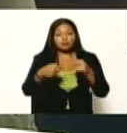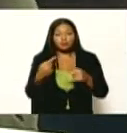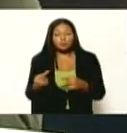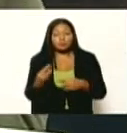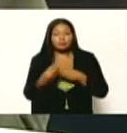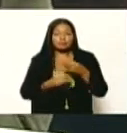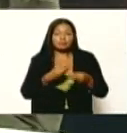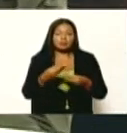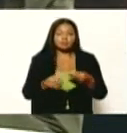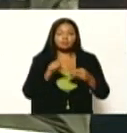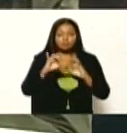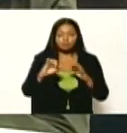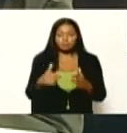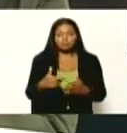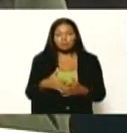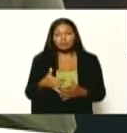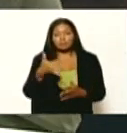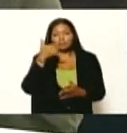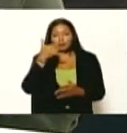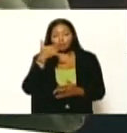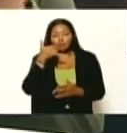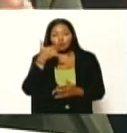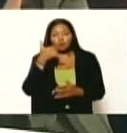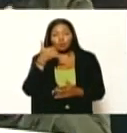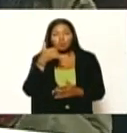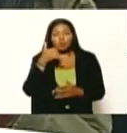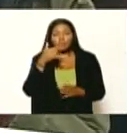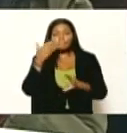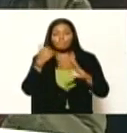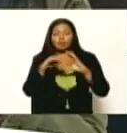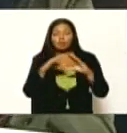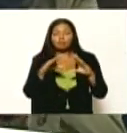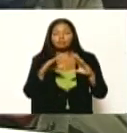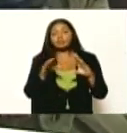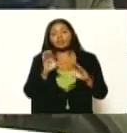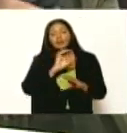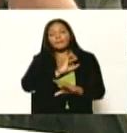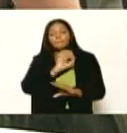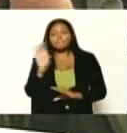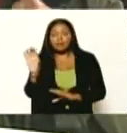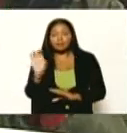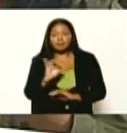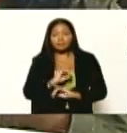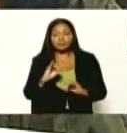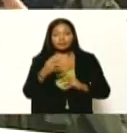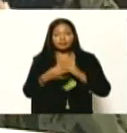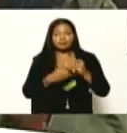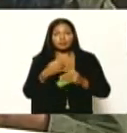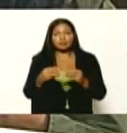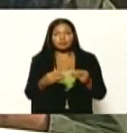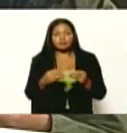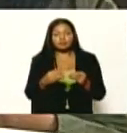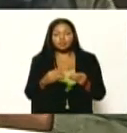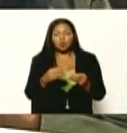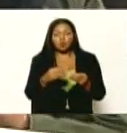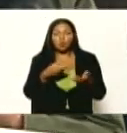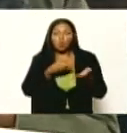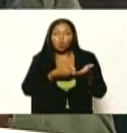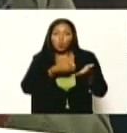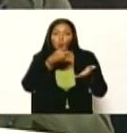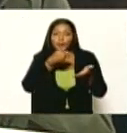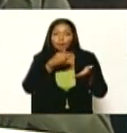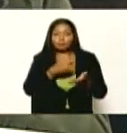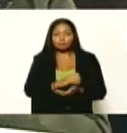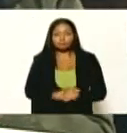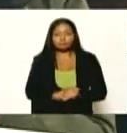presidente, ese teléfono del brigadista transmite a la plataforma Patria y se genera un código QR. De tal